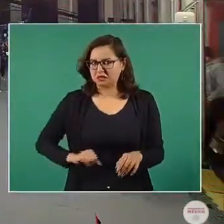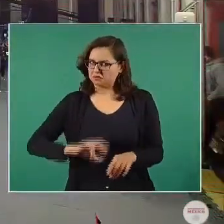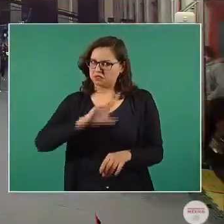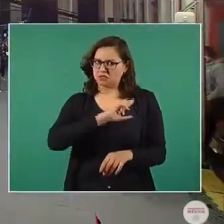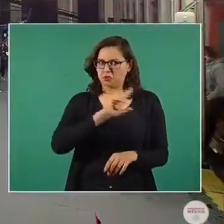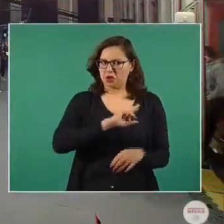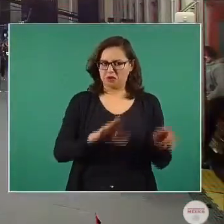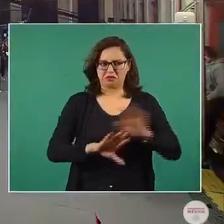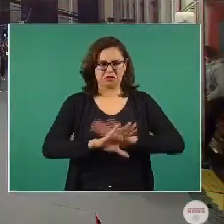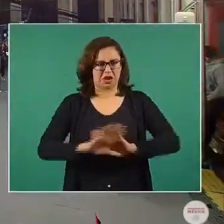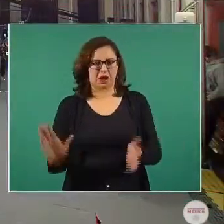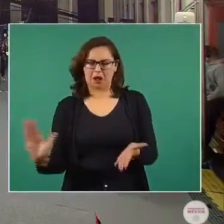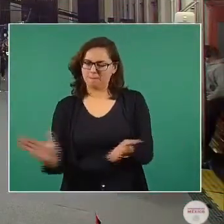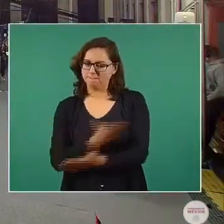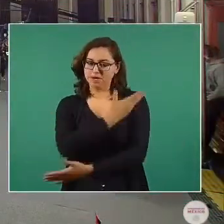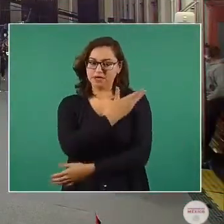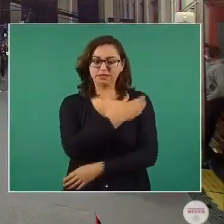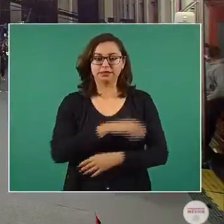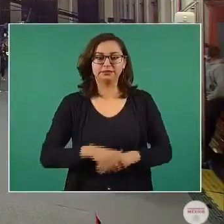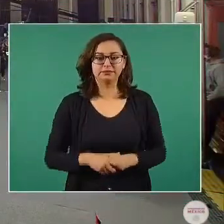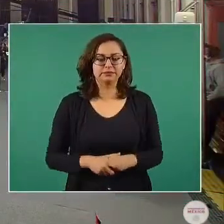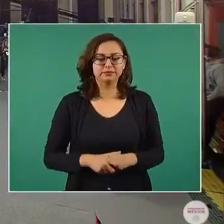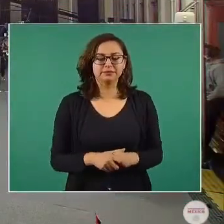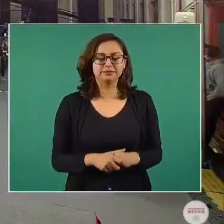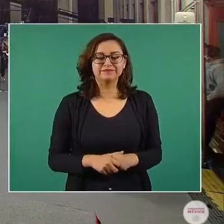privados? Es que